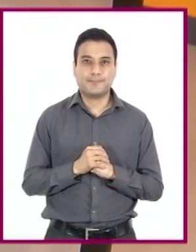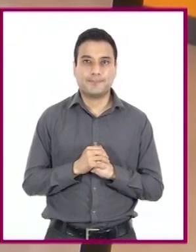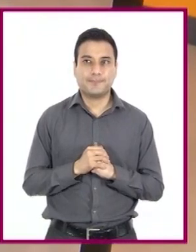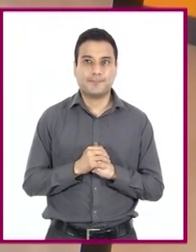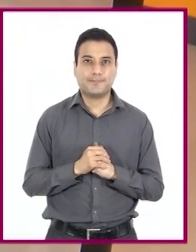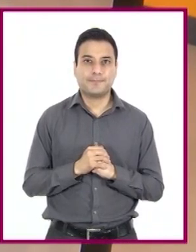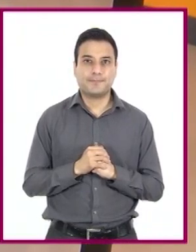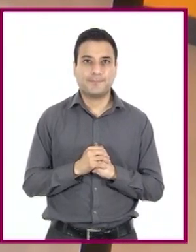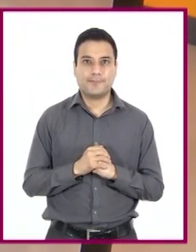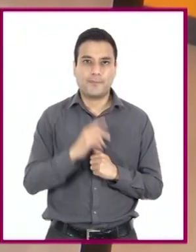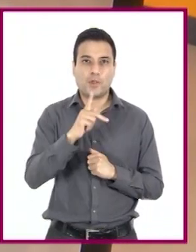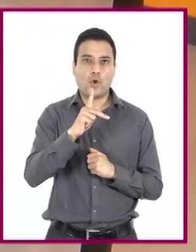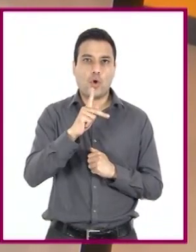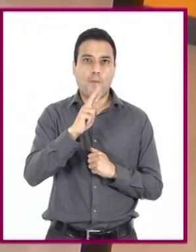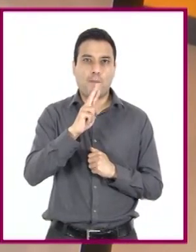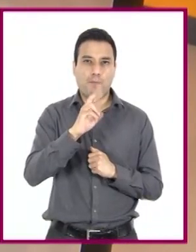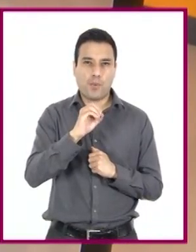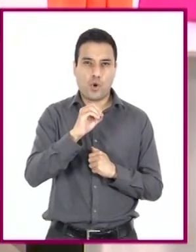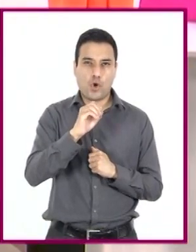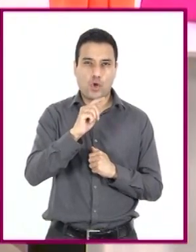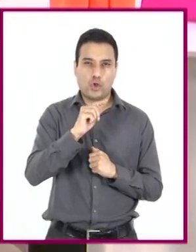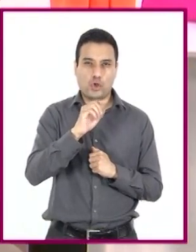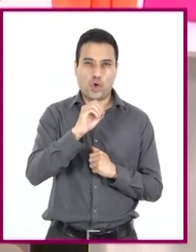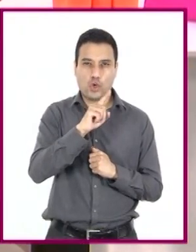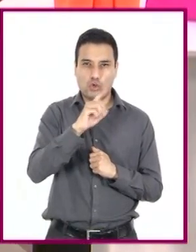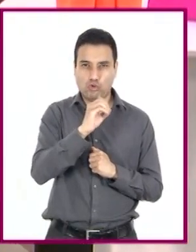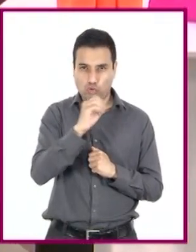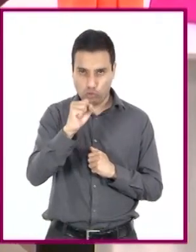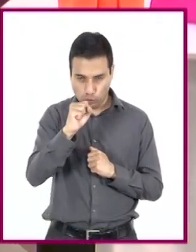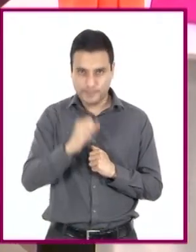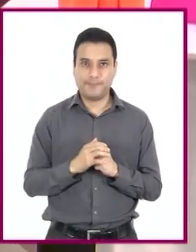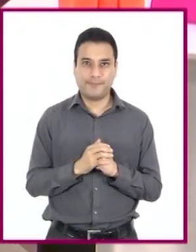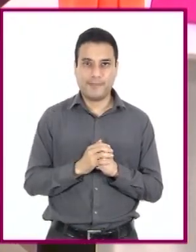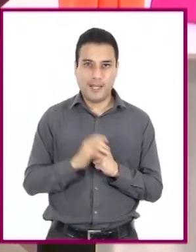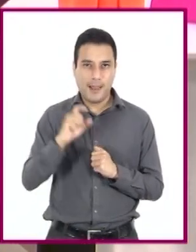algunos protistas y bacterias.